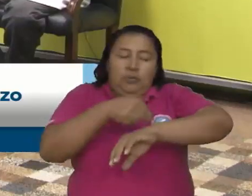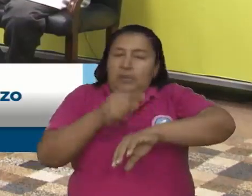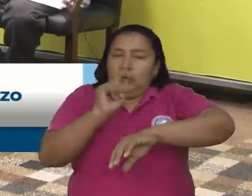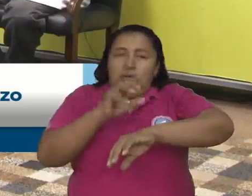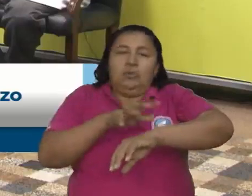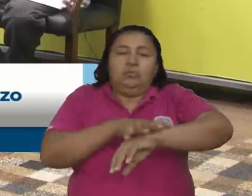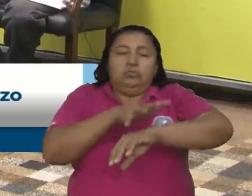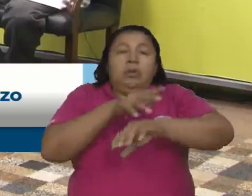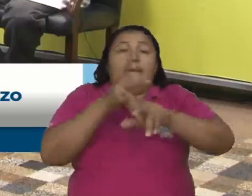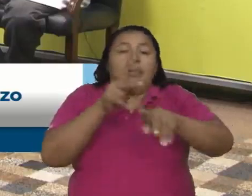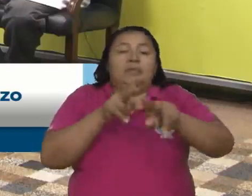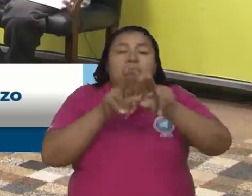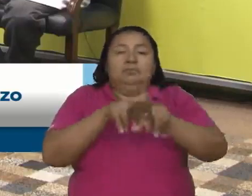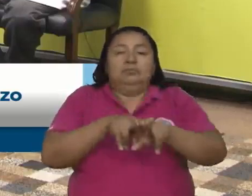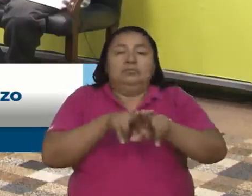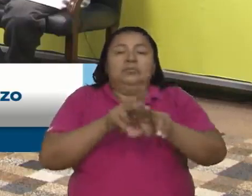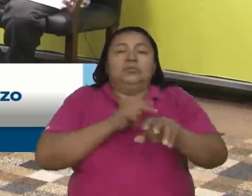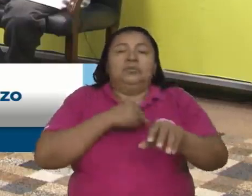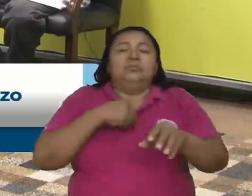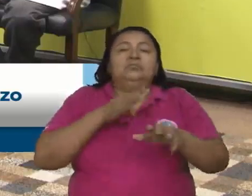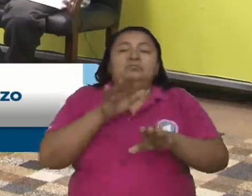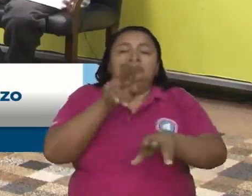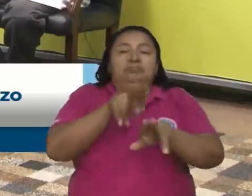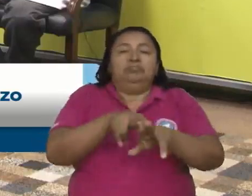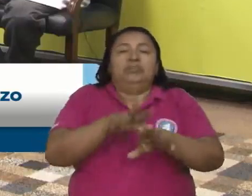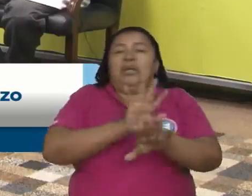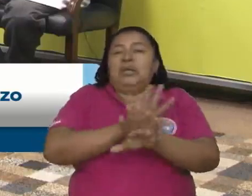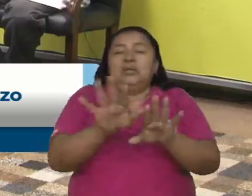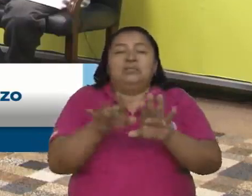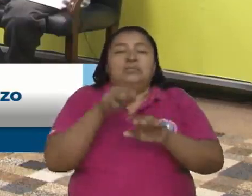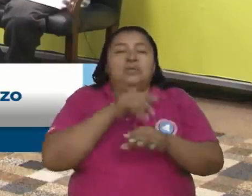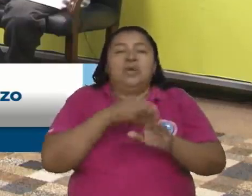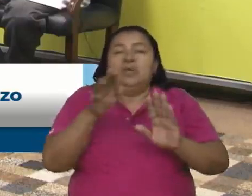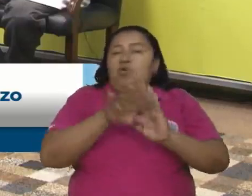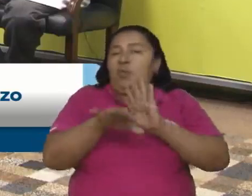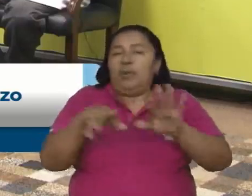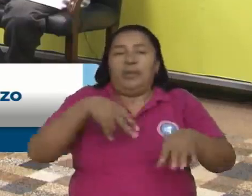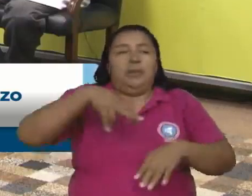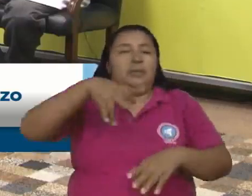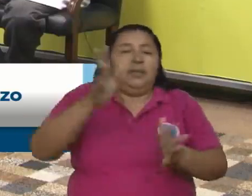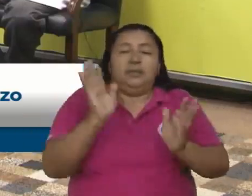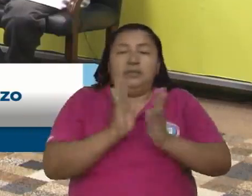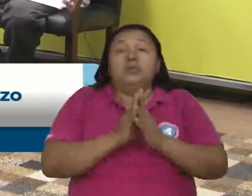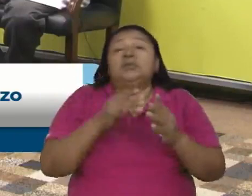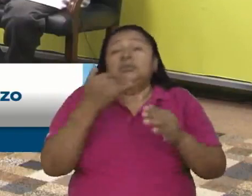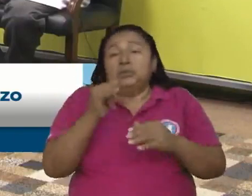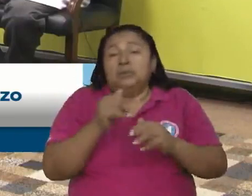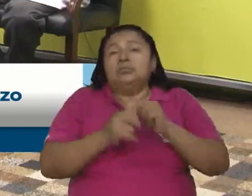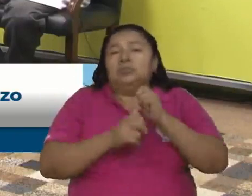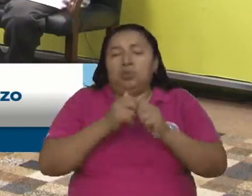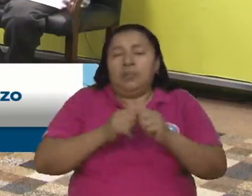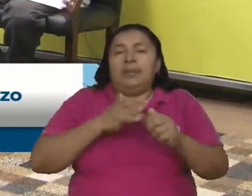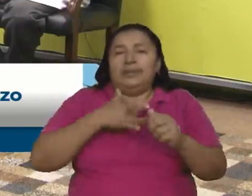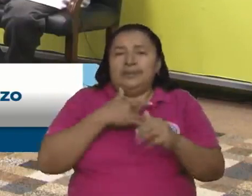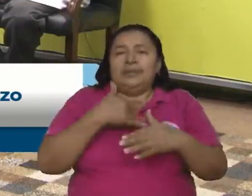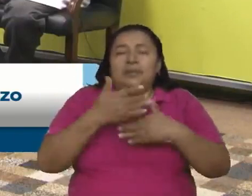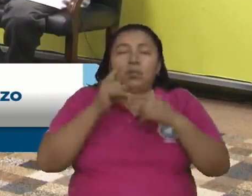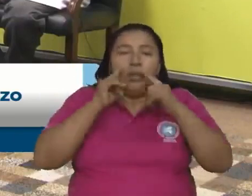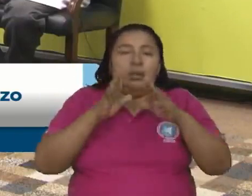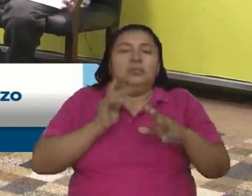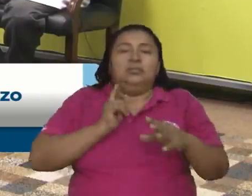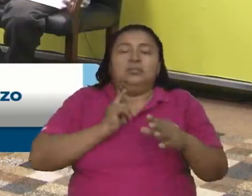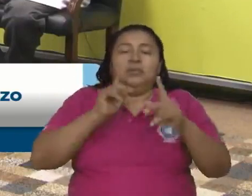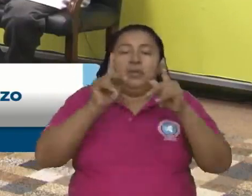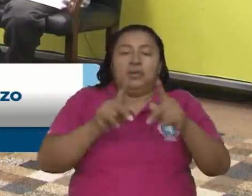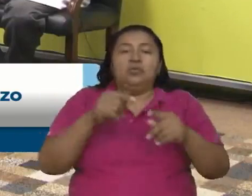esa paciente no se va a movilizar. La mandaron a reposo. La mandaron a reposo. No tiene que caminar. Exactamente, entonces eso estanca en la circulación y